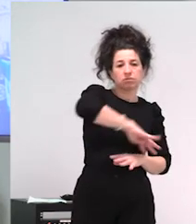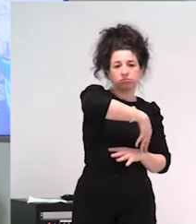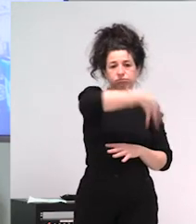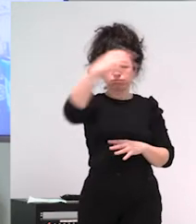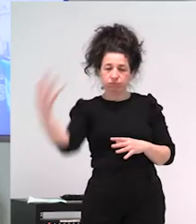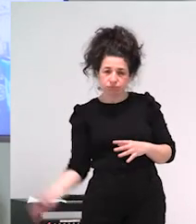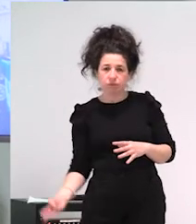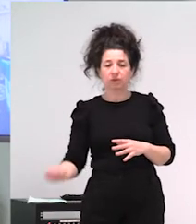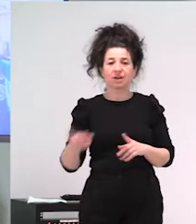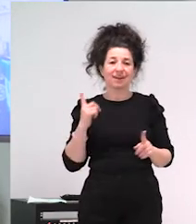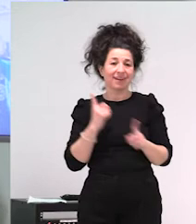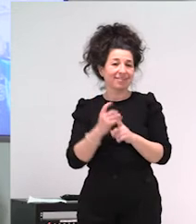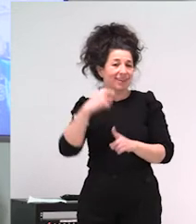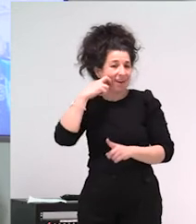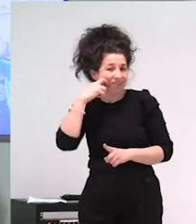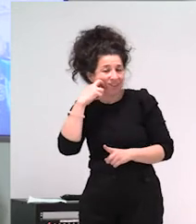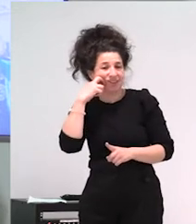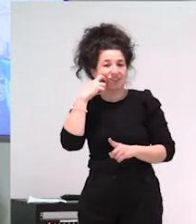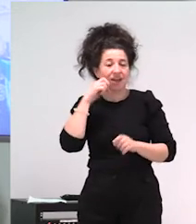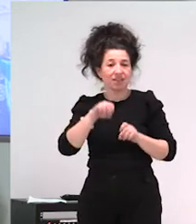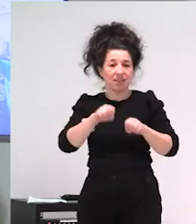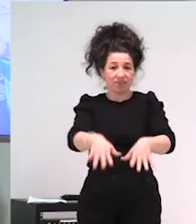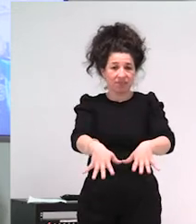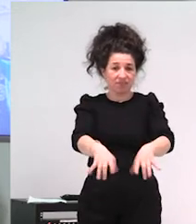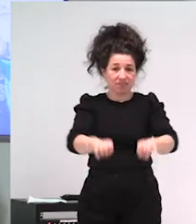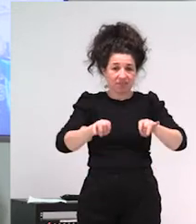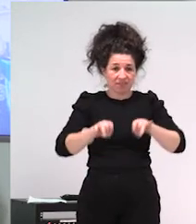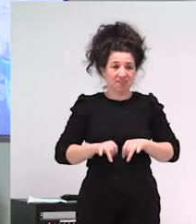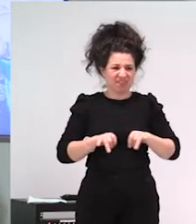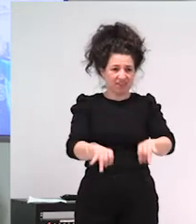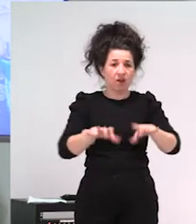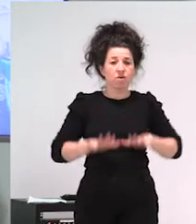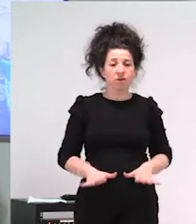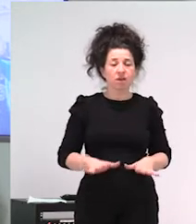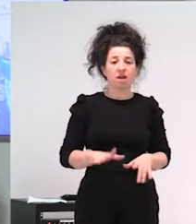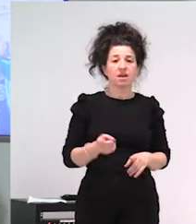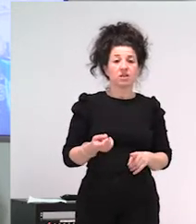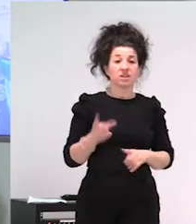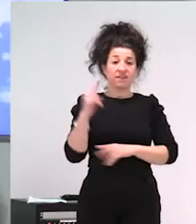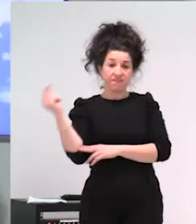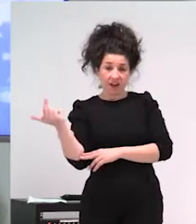antirracista y decolonial, pues Fridays se suma a este conjunto de herramientas que tenemos.